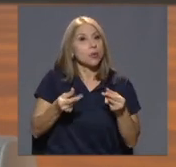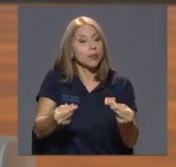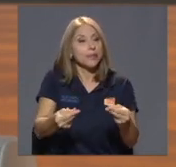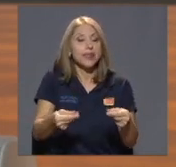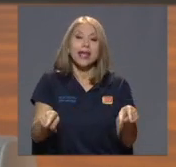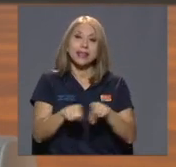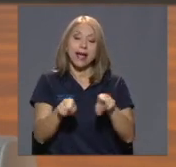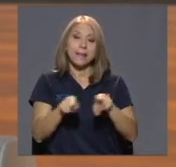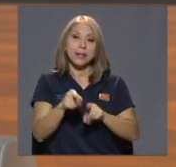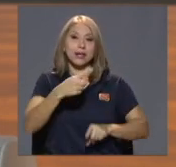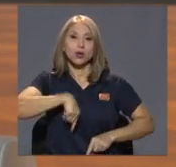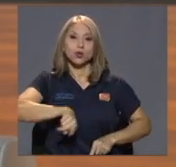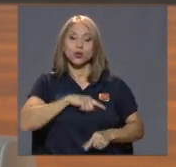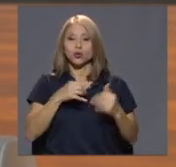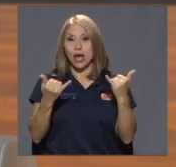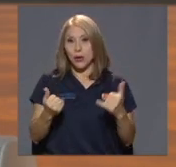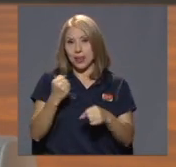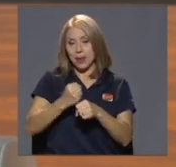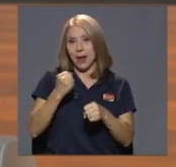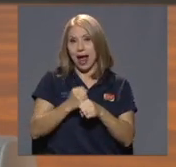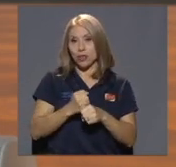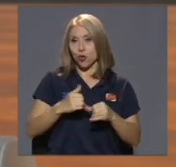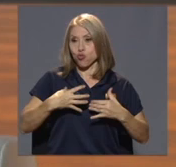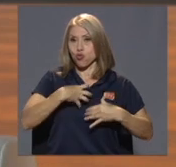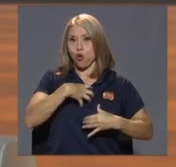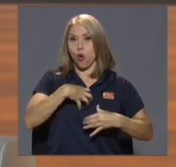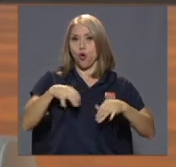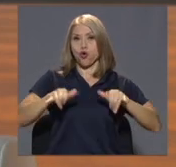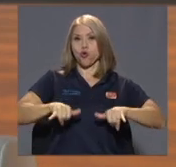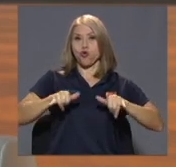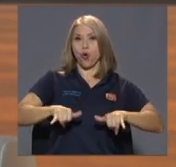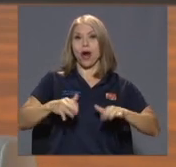local. Ahora, este fin de semana, el presidente tiene